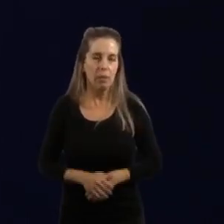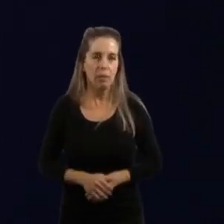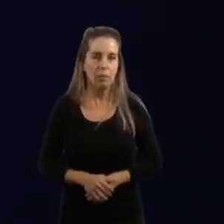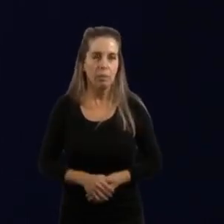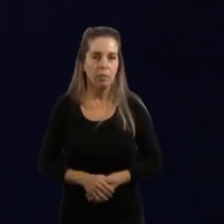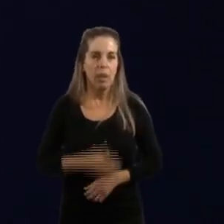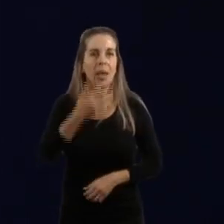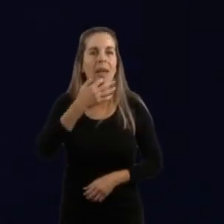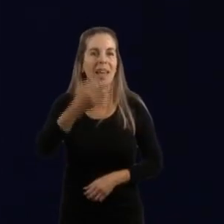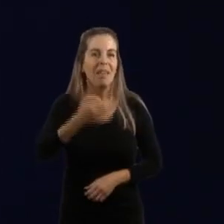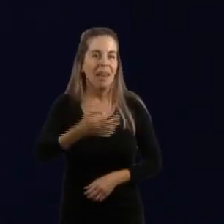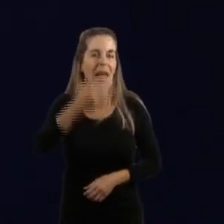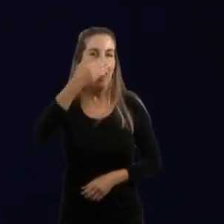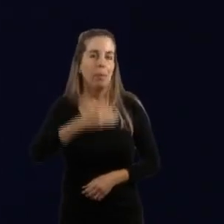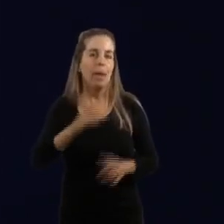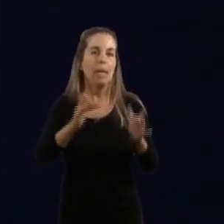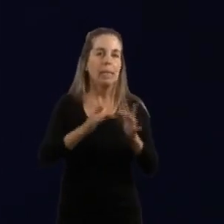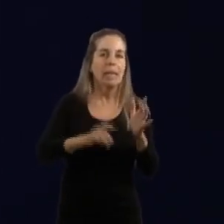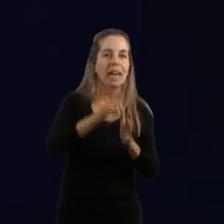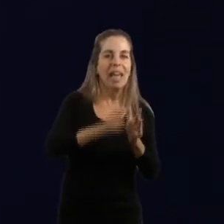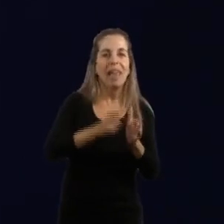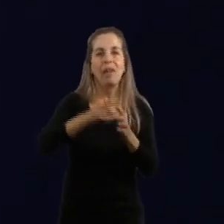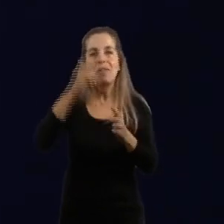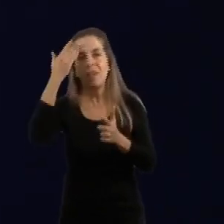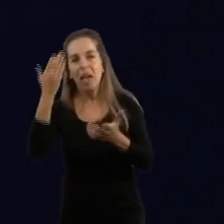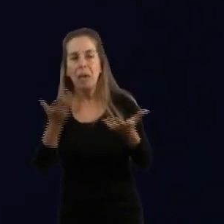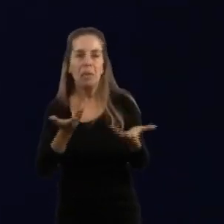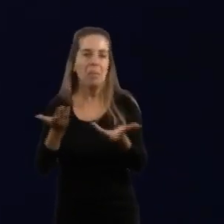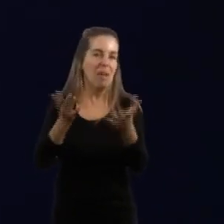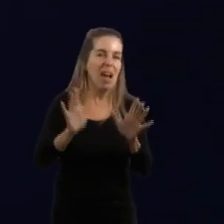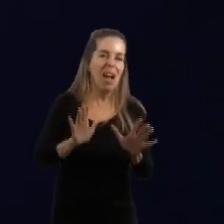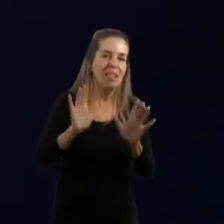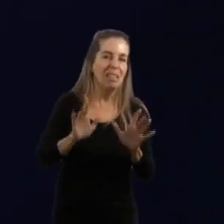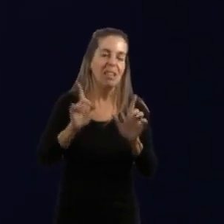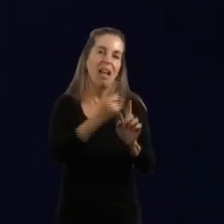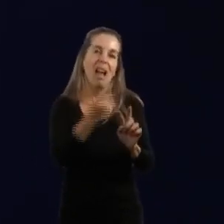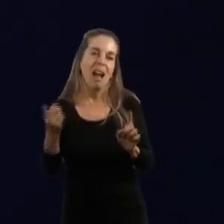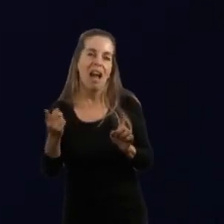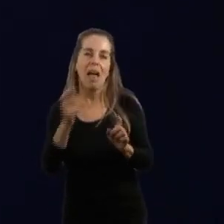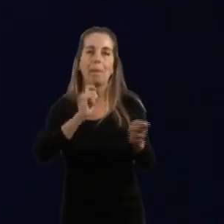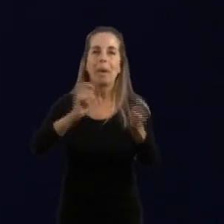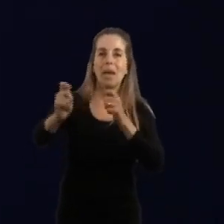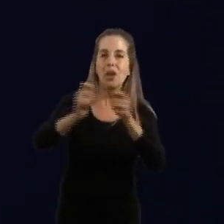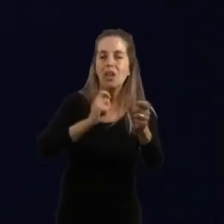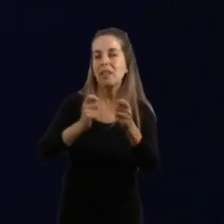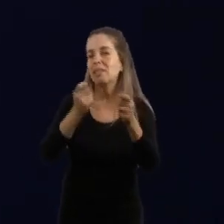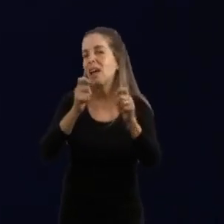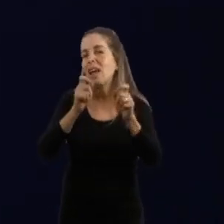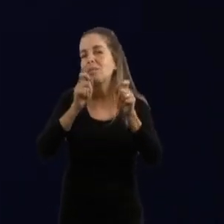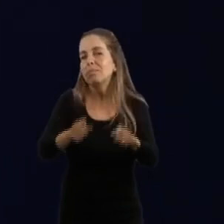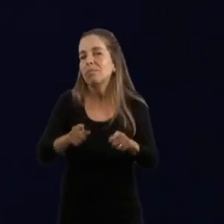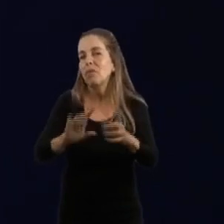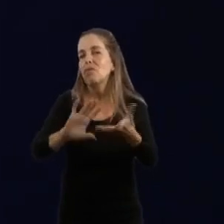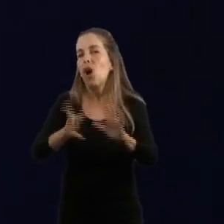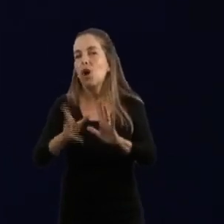por supuesto, después las redes hacen su juego y los propios medios de comunicación tradicionales hacen el suyo y te